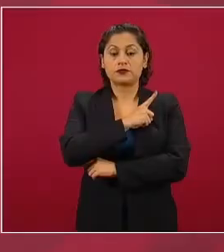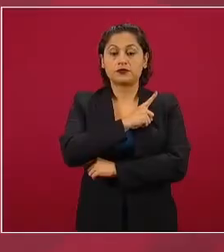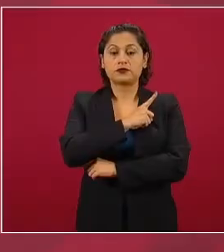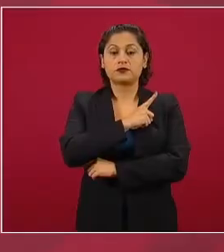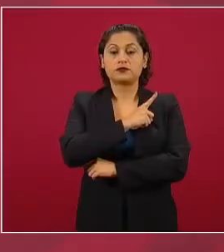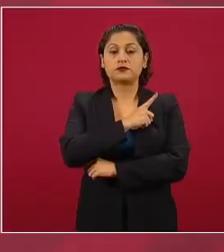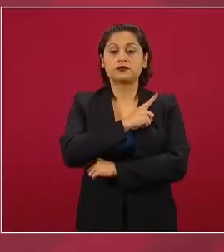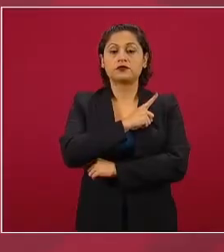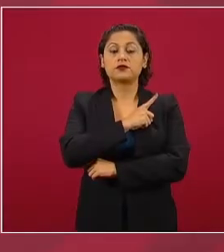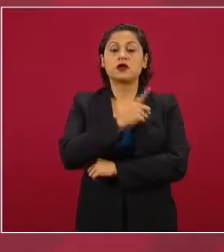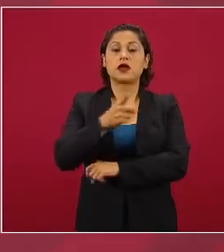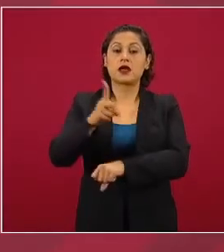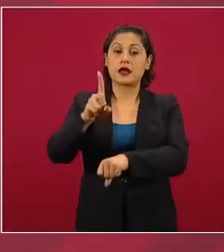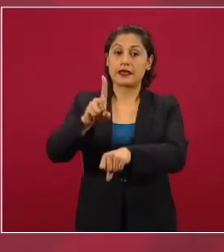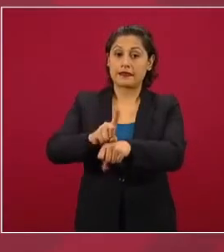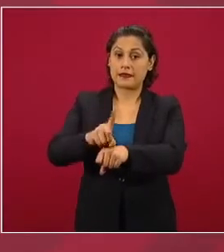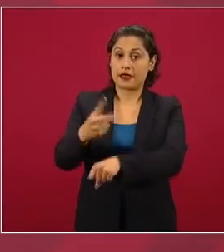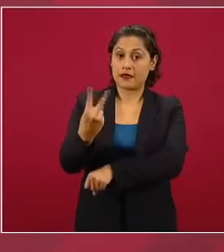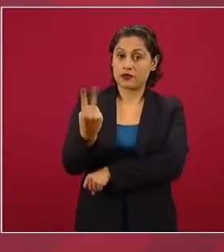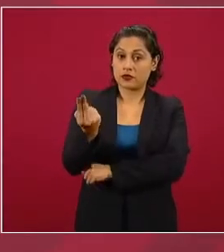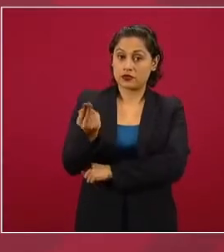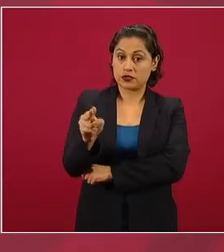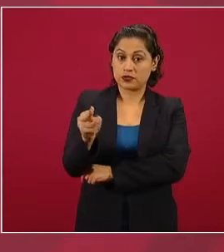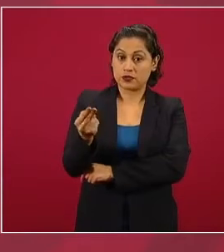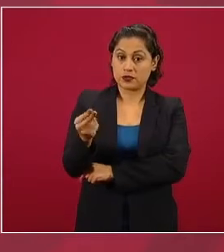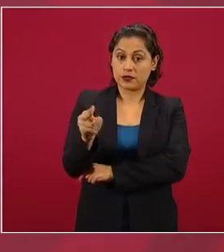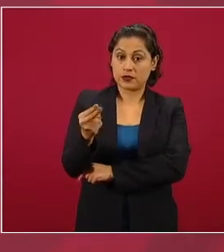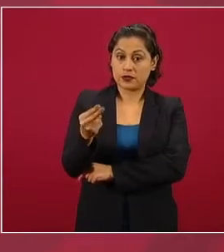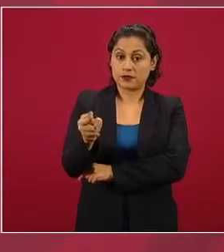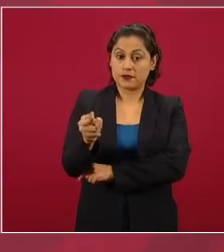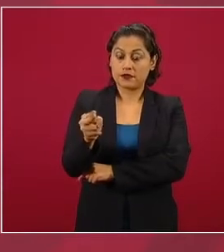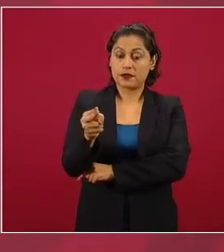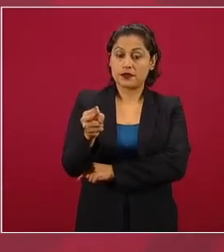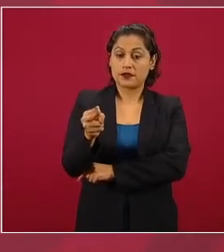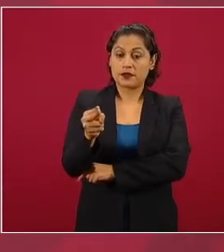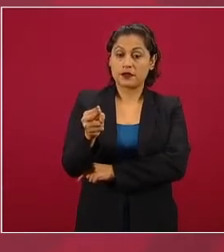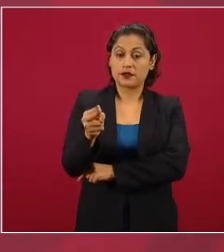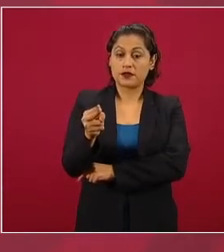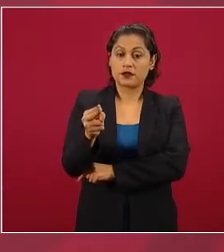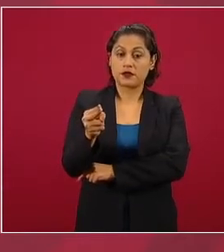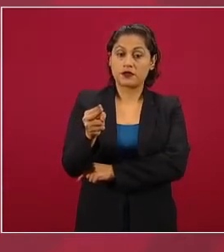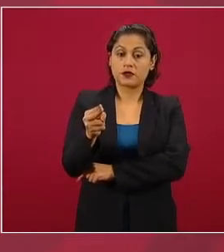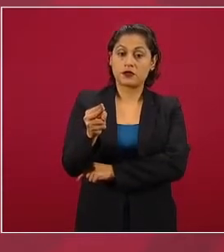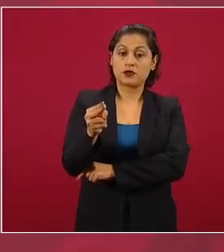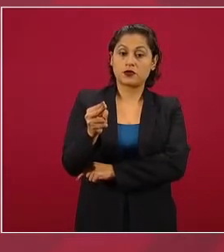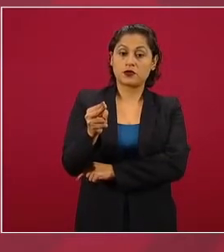El día 2 nada más es